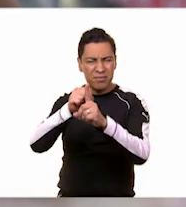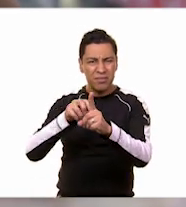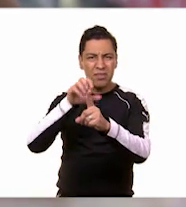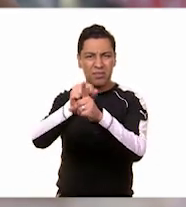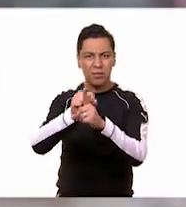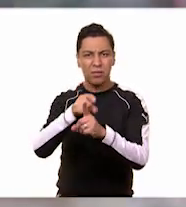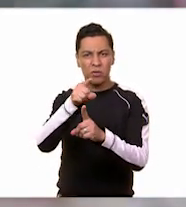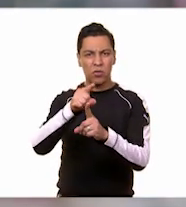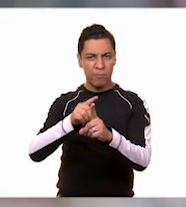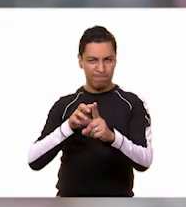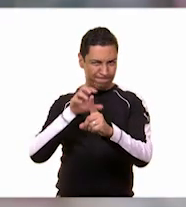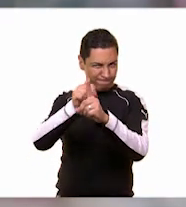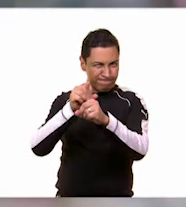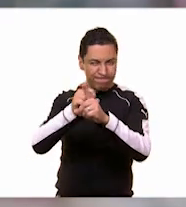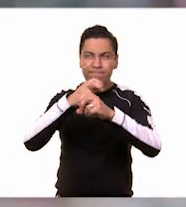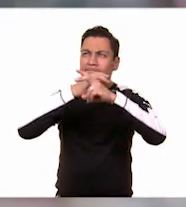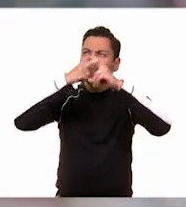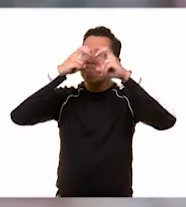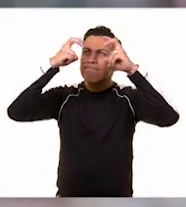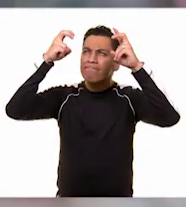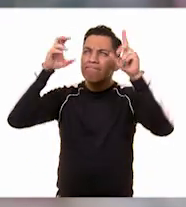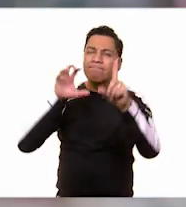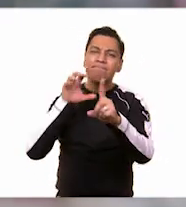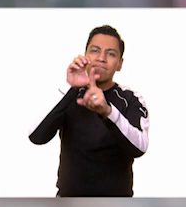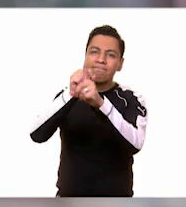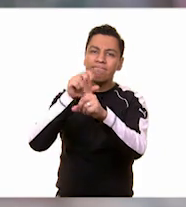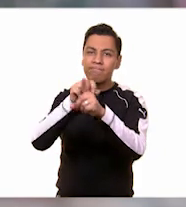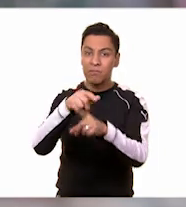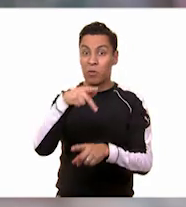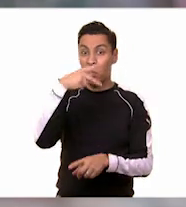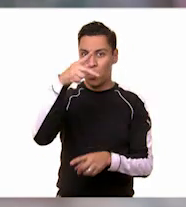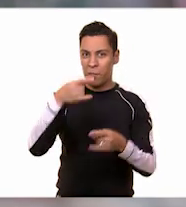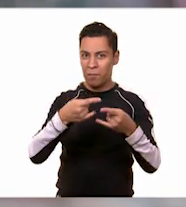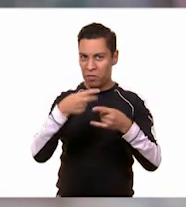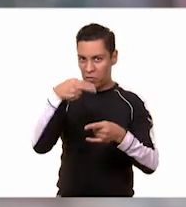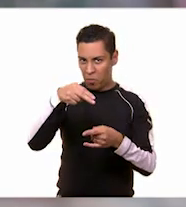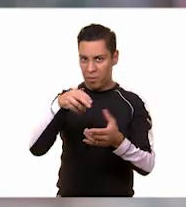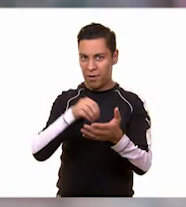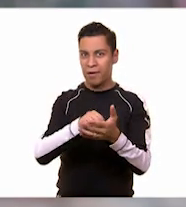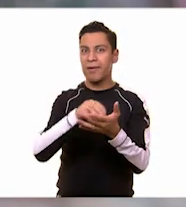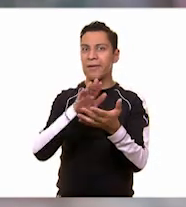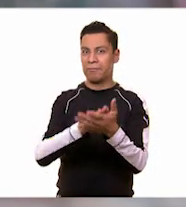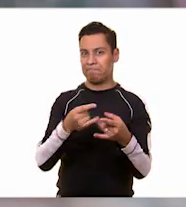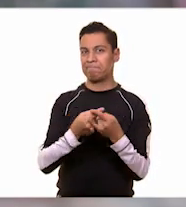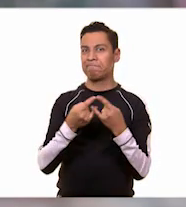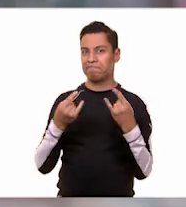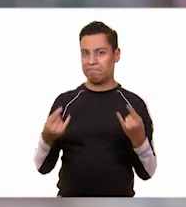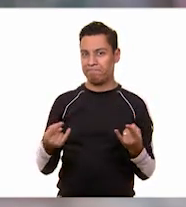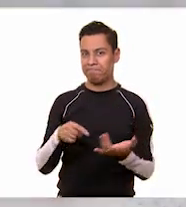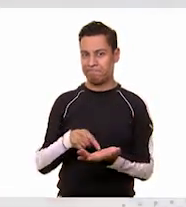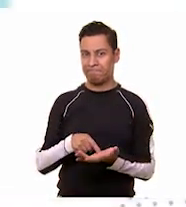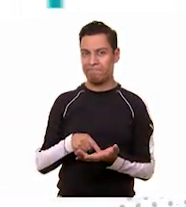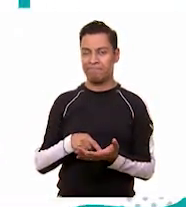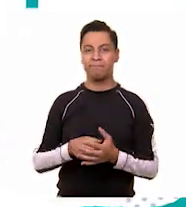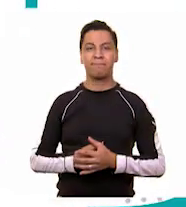tus sueños, innovar y crear esperanzas y sobre todo dejar tu nombre marcado en la historia.